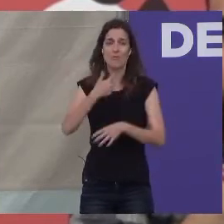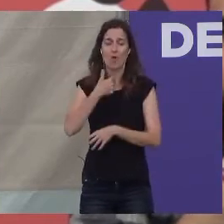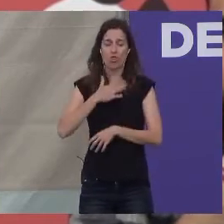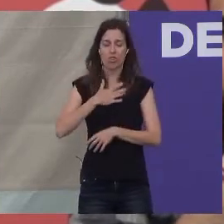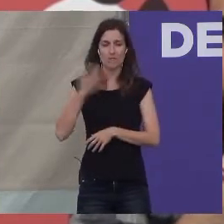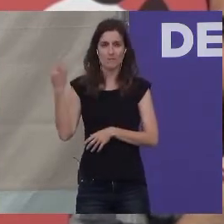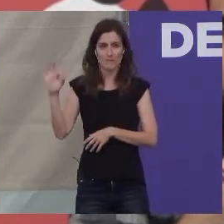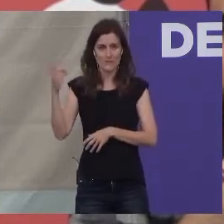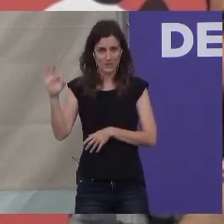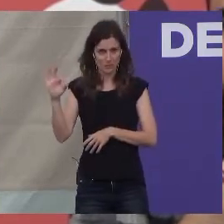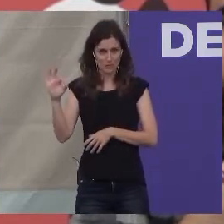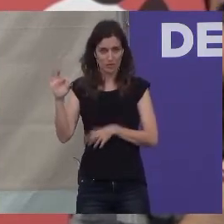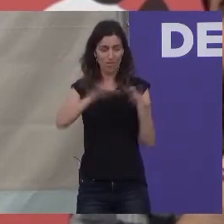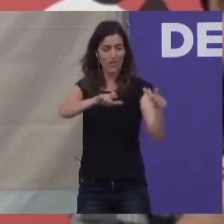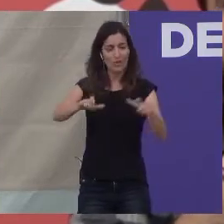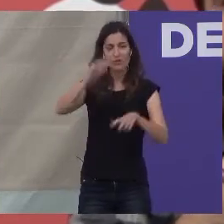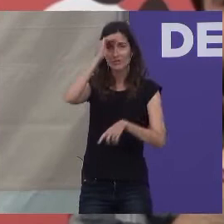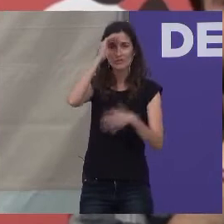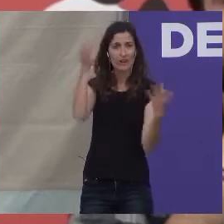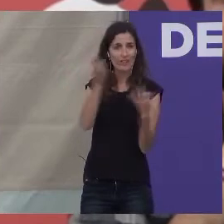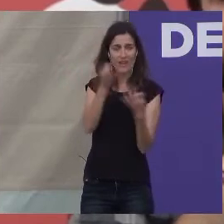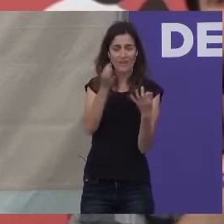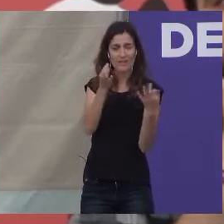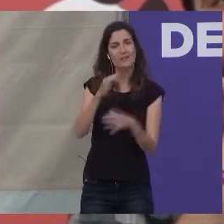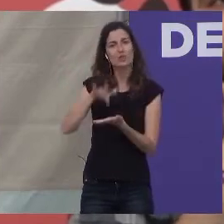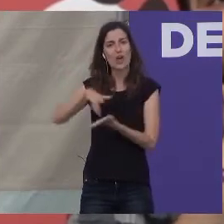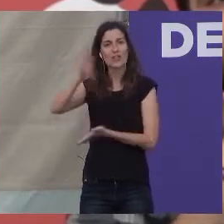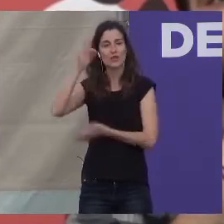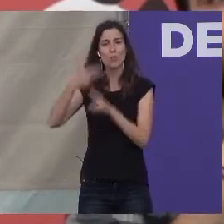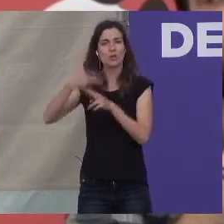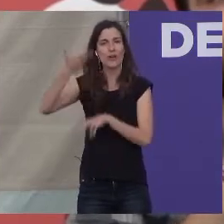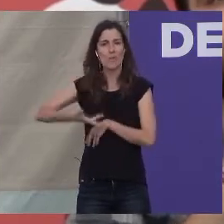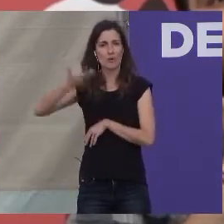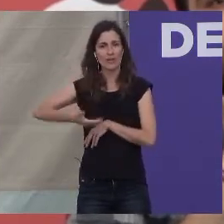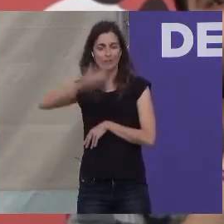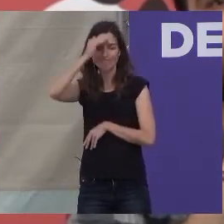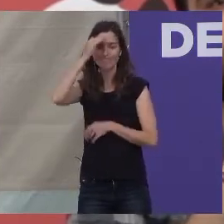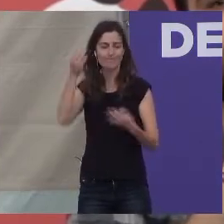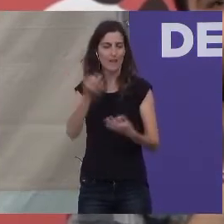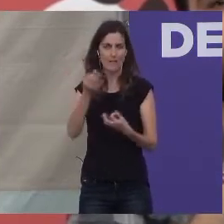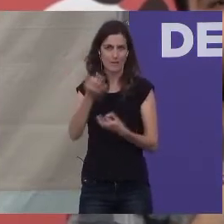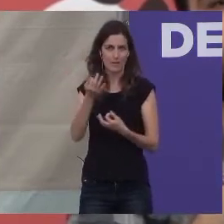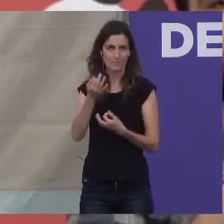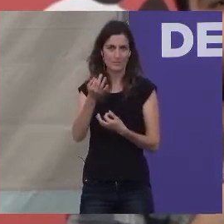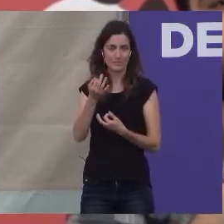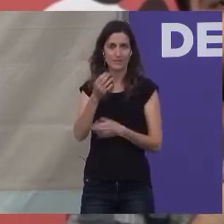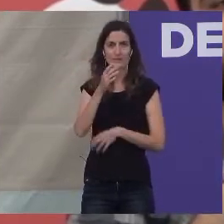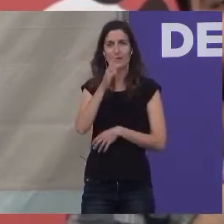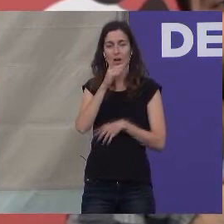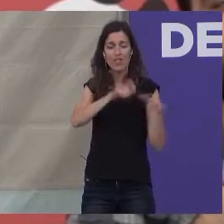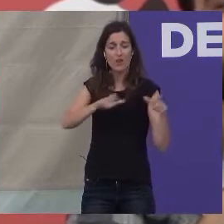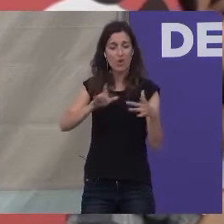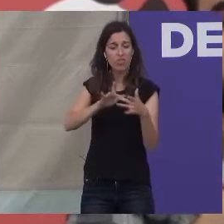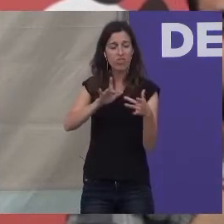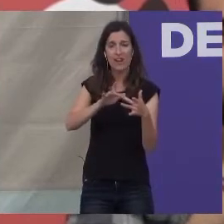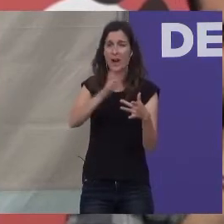Podemos, deben ser escuchados en las decisiones políticas importantes. Ya no son los que más cerca están de la ciudadanía